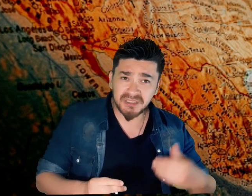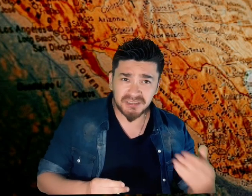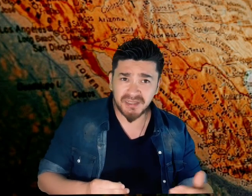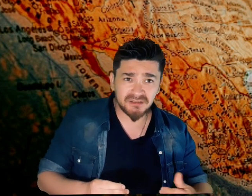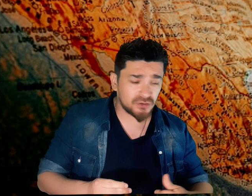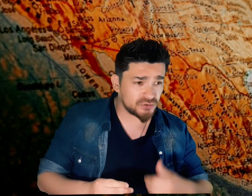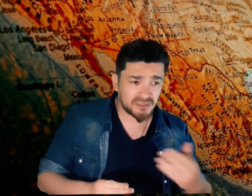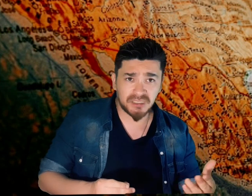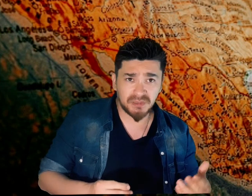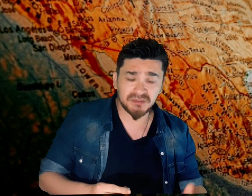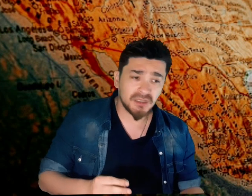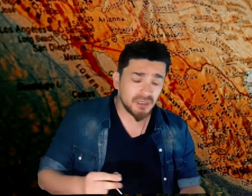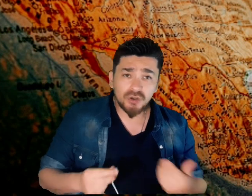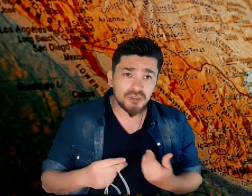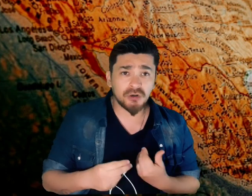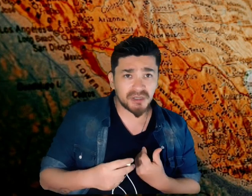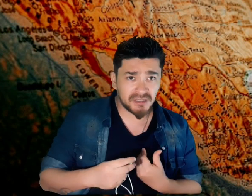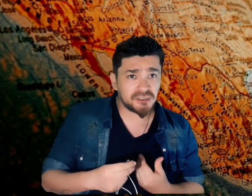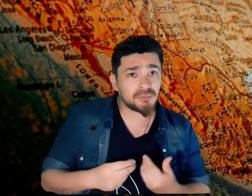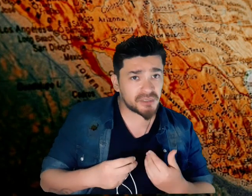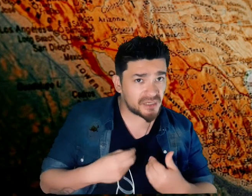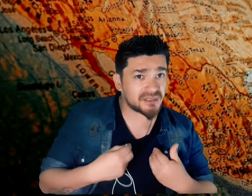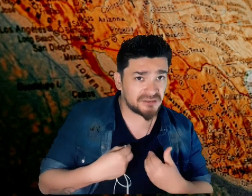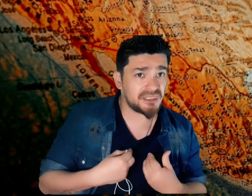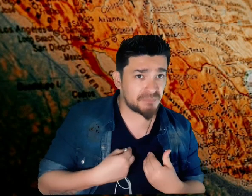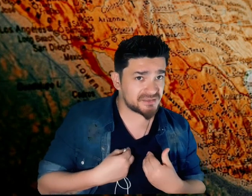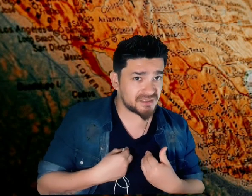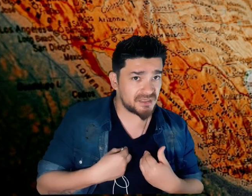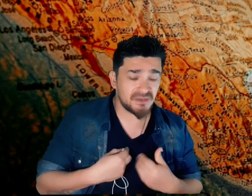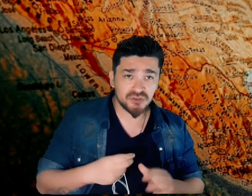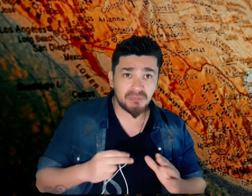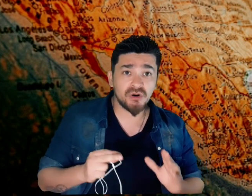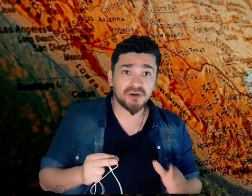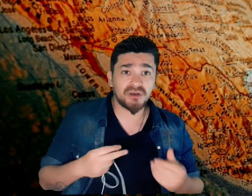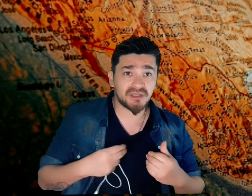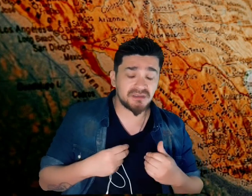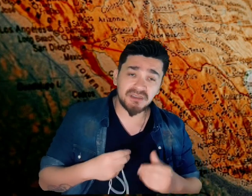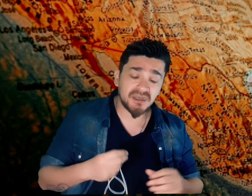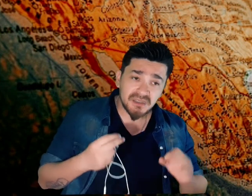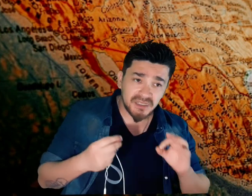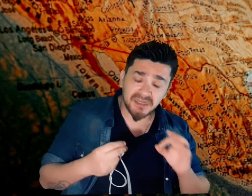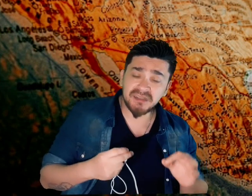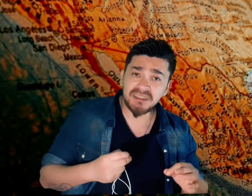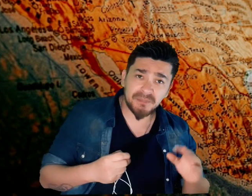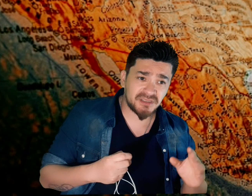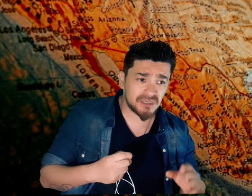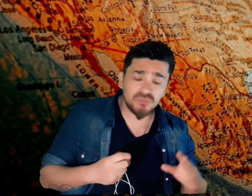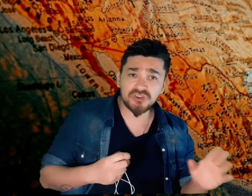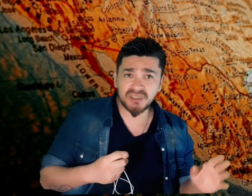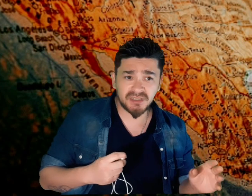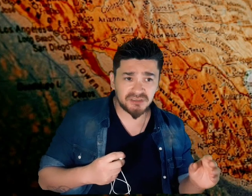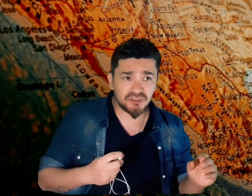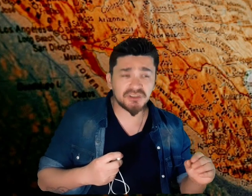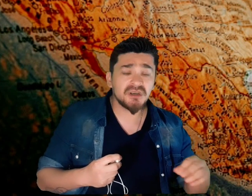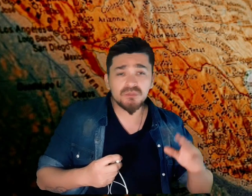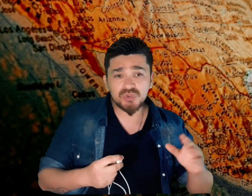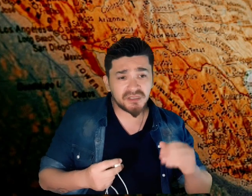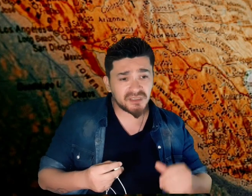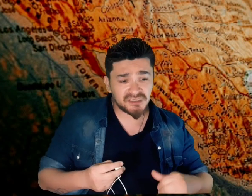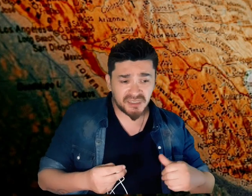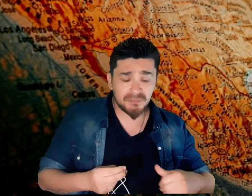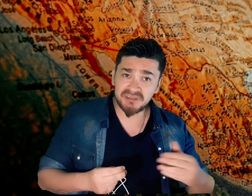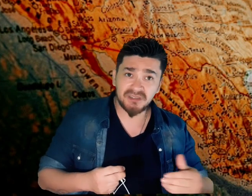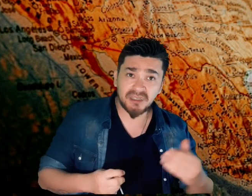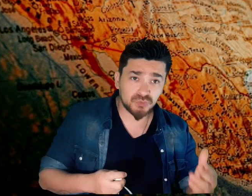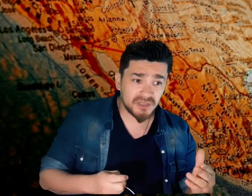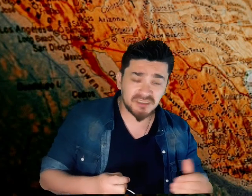conflicto critican constantemente. Lo digo como argentino porque acá en Argentina pasa, Yo me hago cargo de Argentina. En Argentina pasa que muchos argentinos muchas